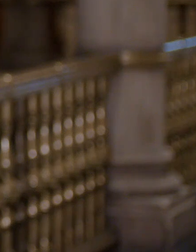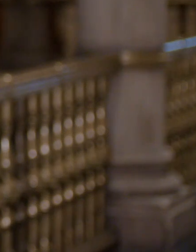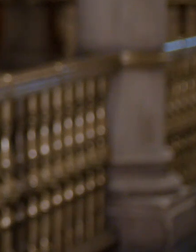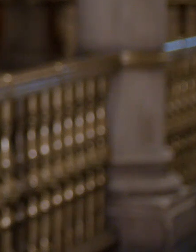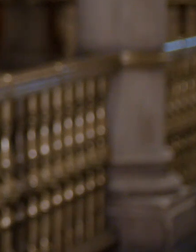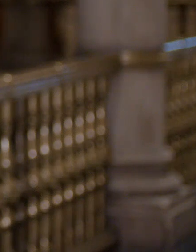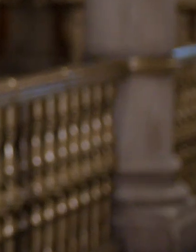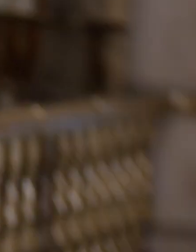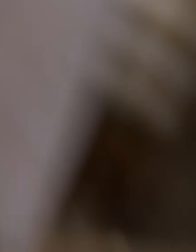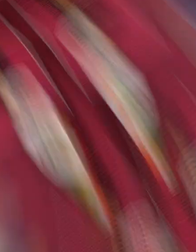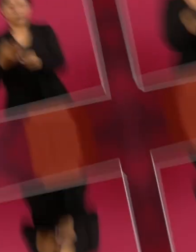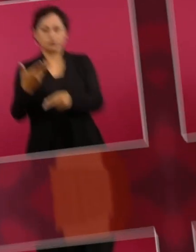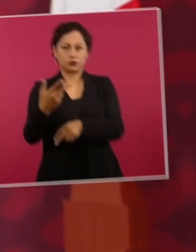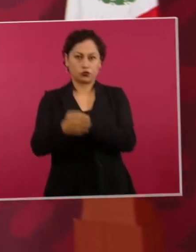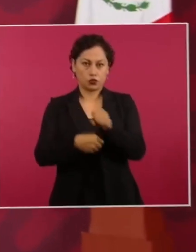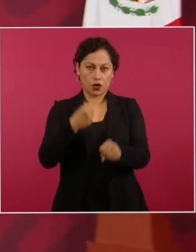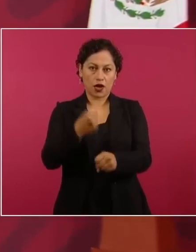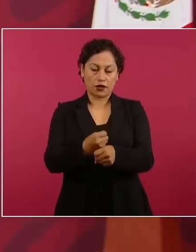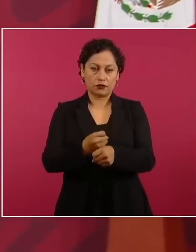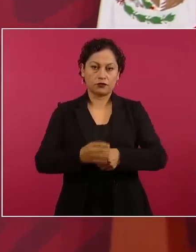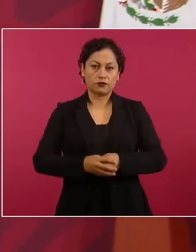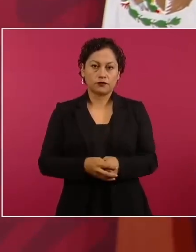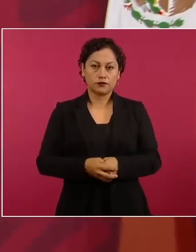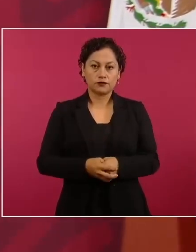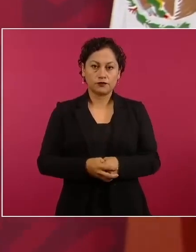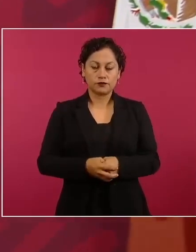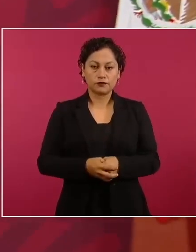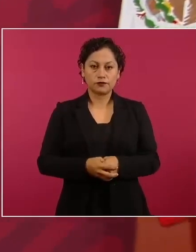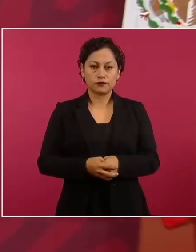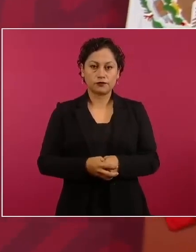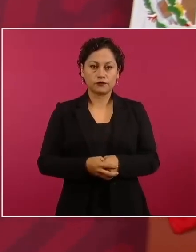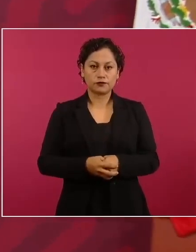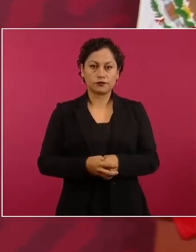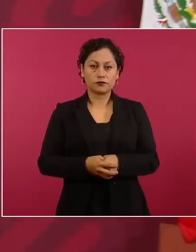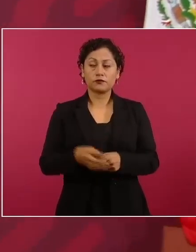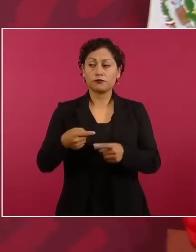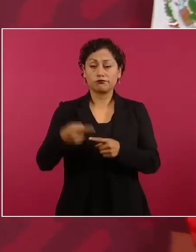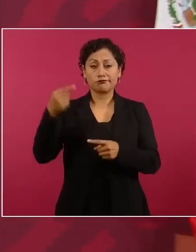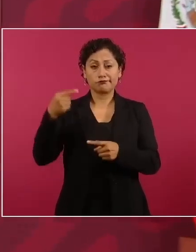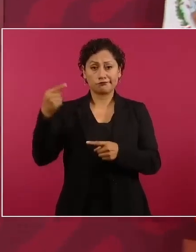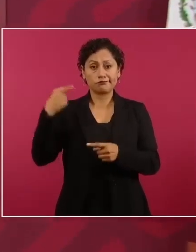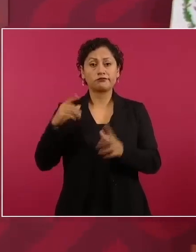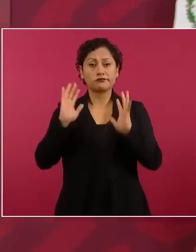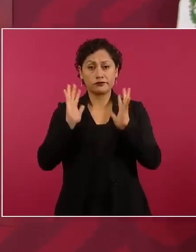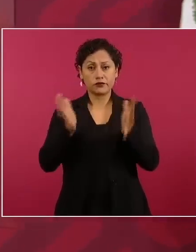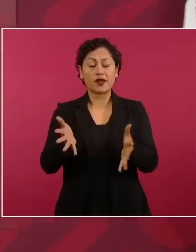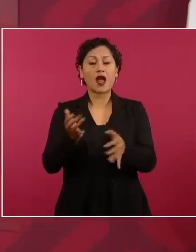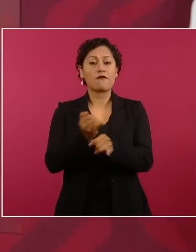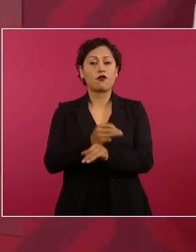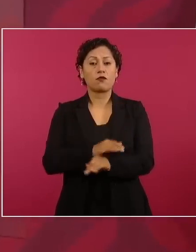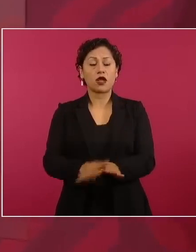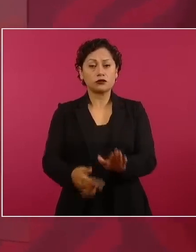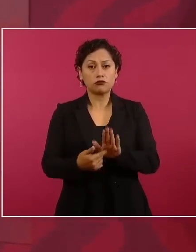y ser la nueva presidenta de México y el actual presidente Andrés Manuel López Obrador lo ve con buenos ojos ya que la está apoyando y con todo eso sí que ese tema